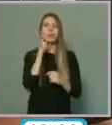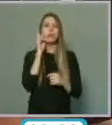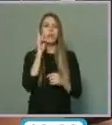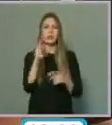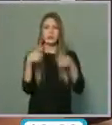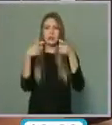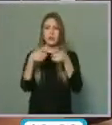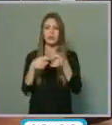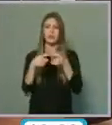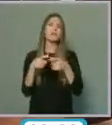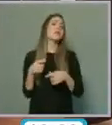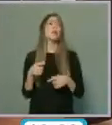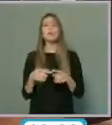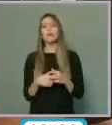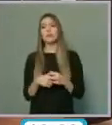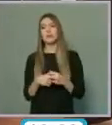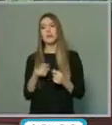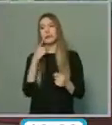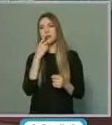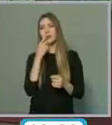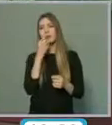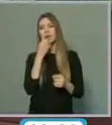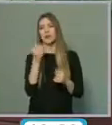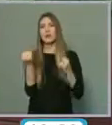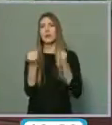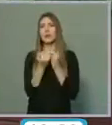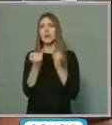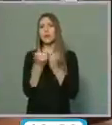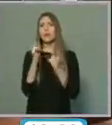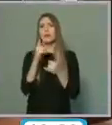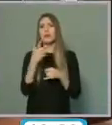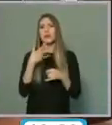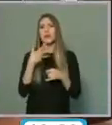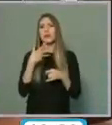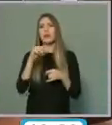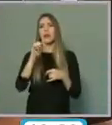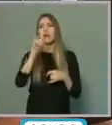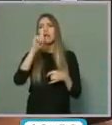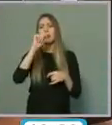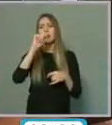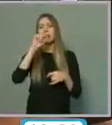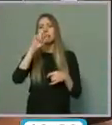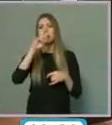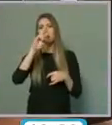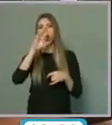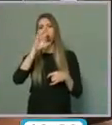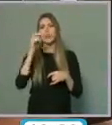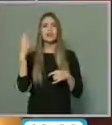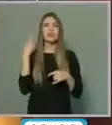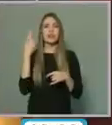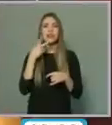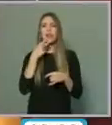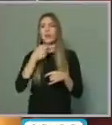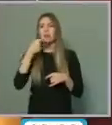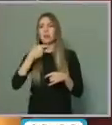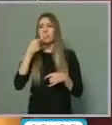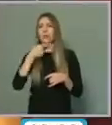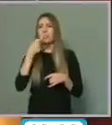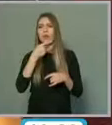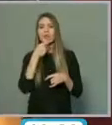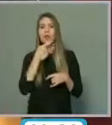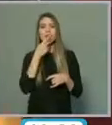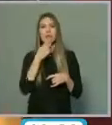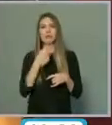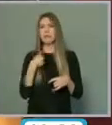de David Bowie, ¿no? Que Sí, ¿no? Eso fue en los mucho. altavoces del automóvil. A mí me mató, estaba escuchando ahí, sí, Life